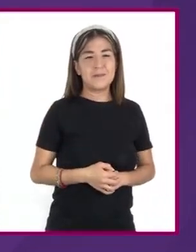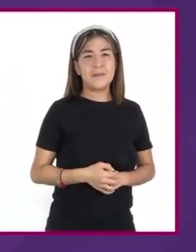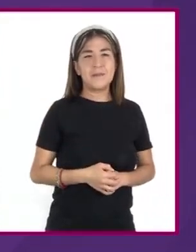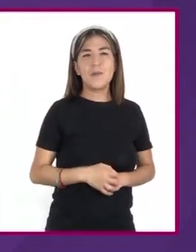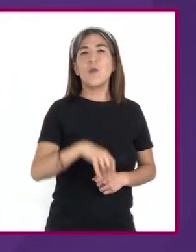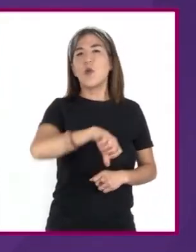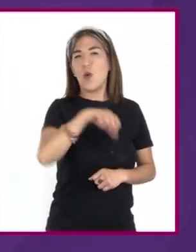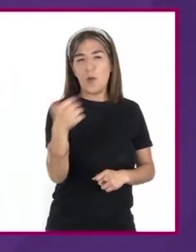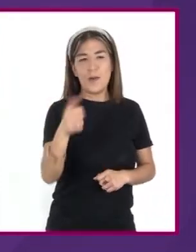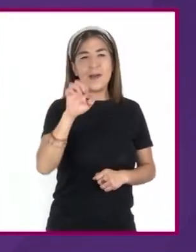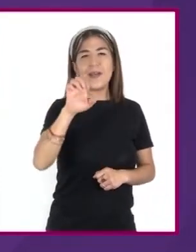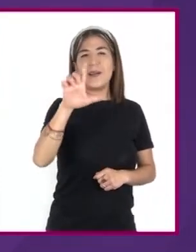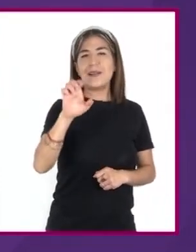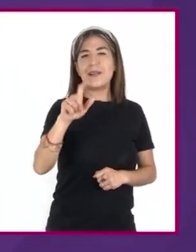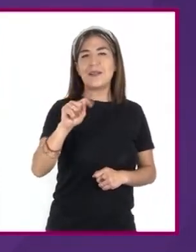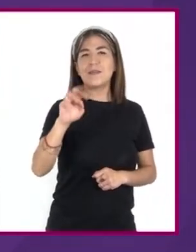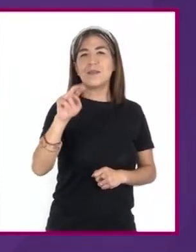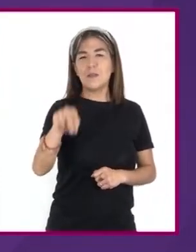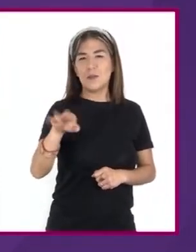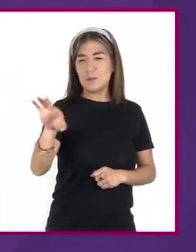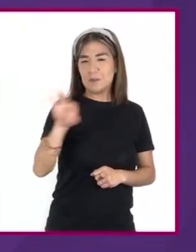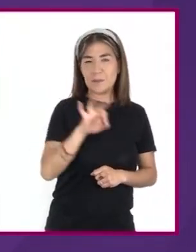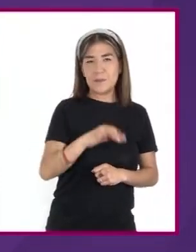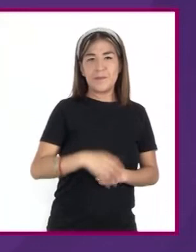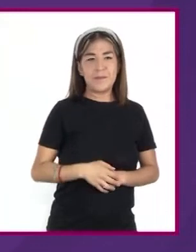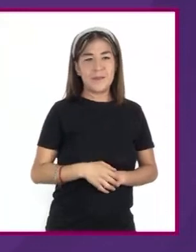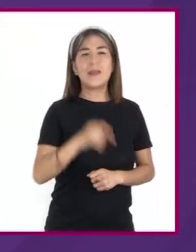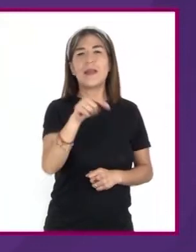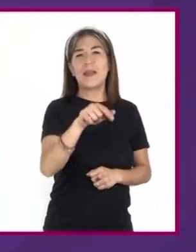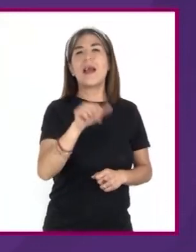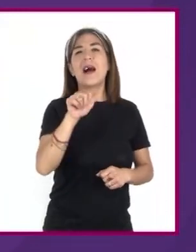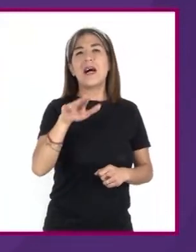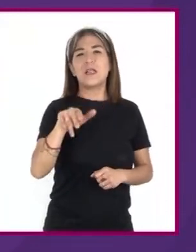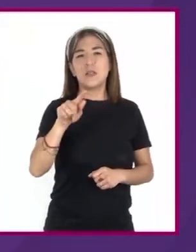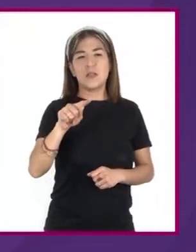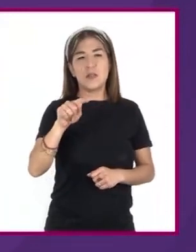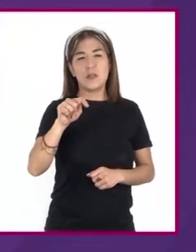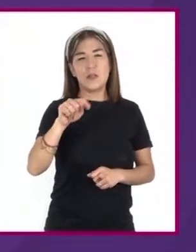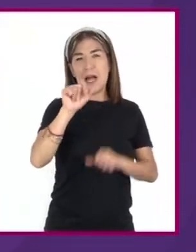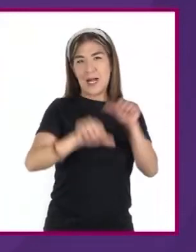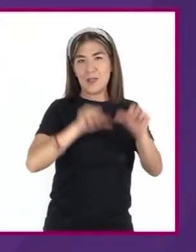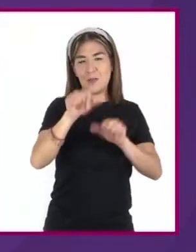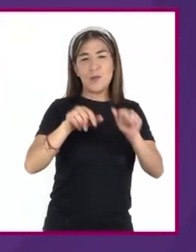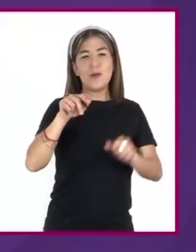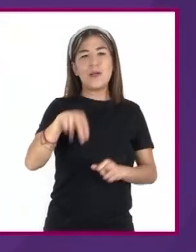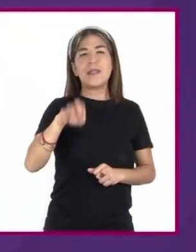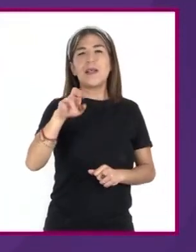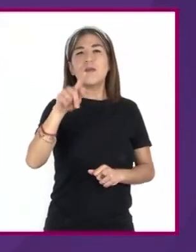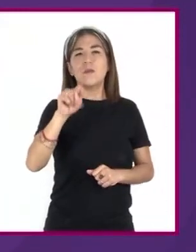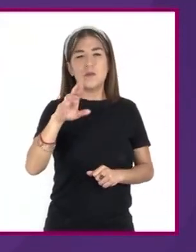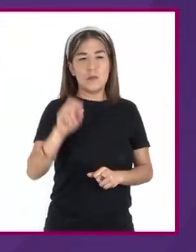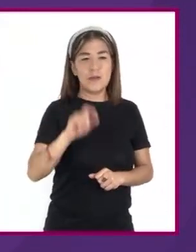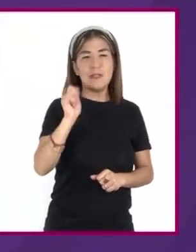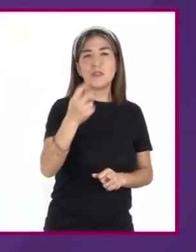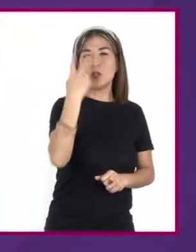otro electrón. Ahora ya tenemos un átomo neutro, dos protones, dos electrones, es decir,